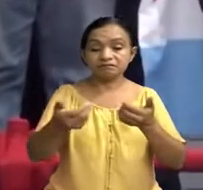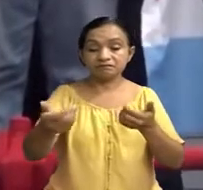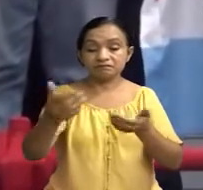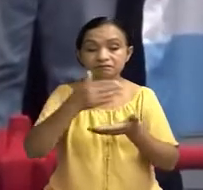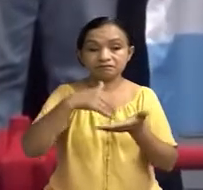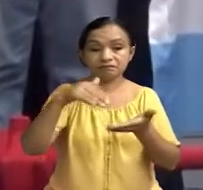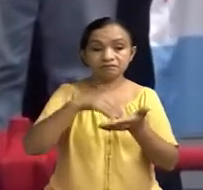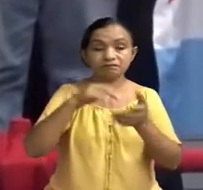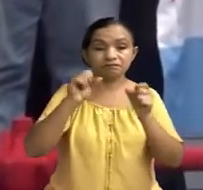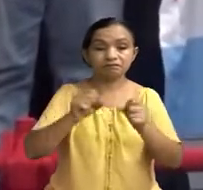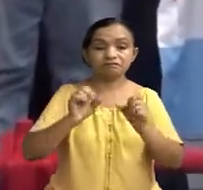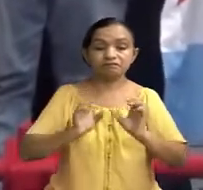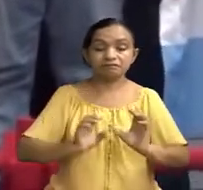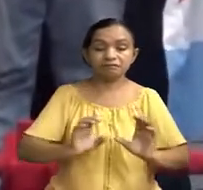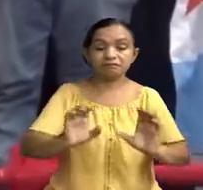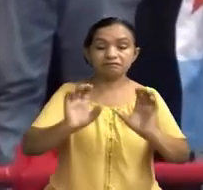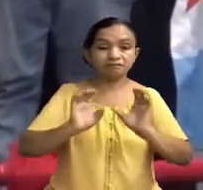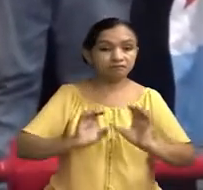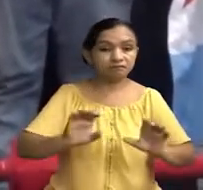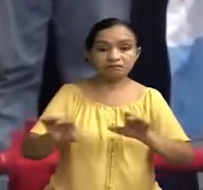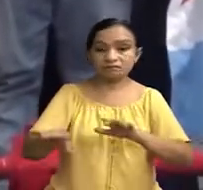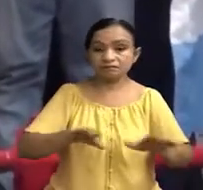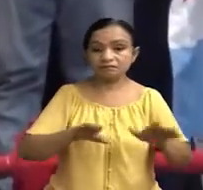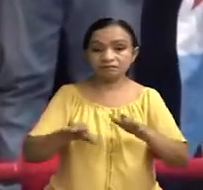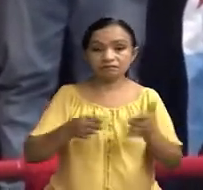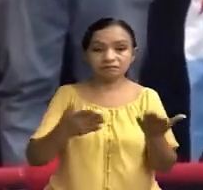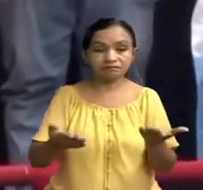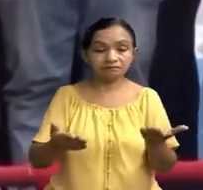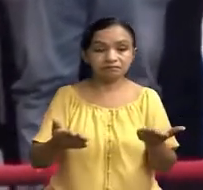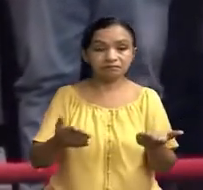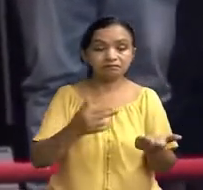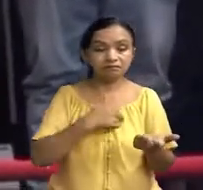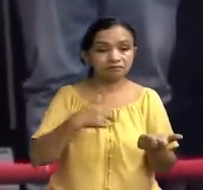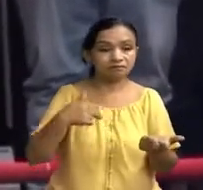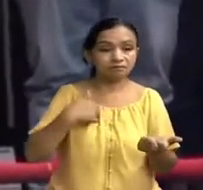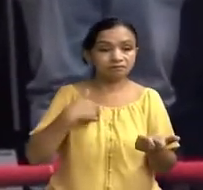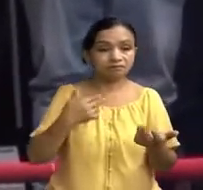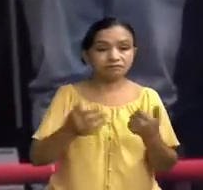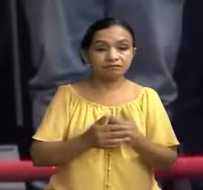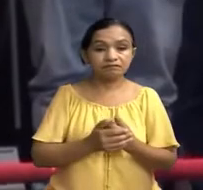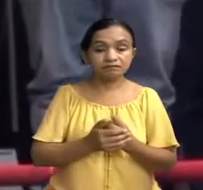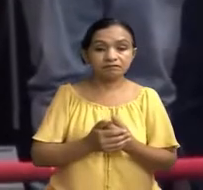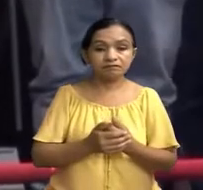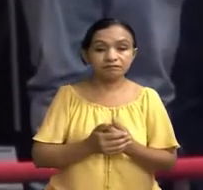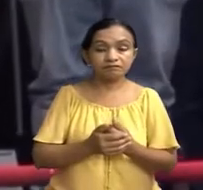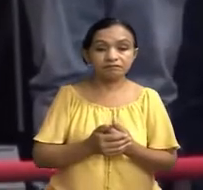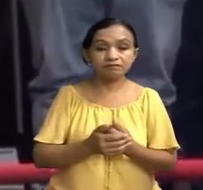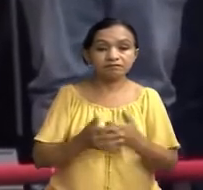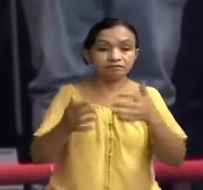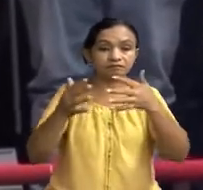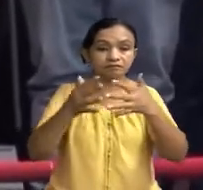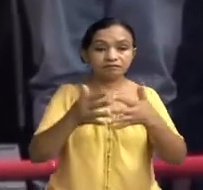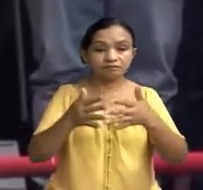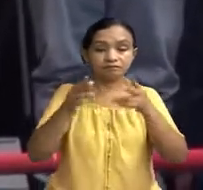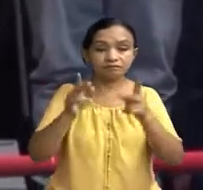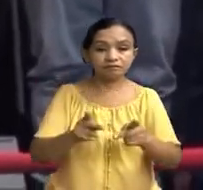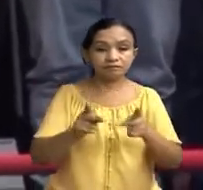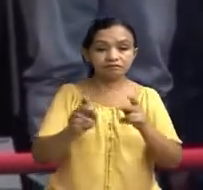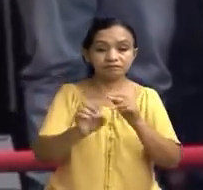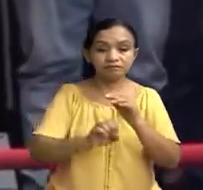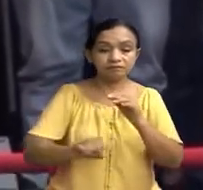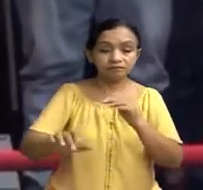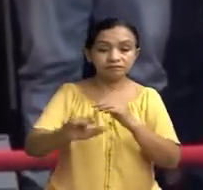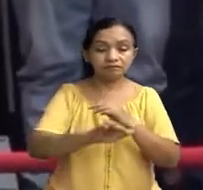poder, puedan salir a las calles y reclamar, como efectivamente pasa, por ejemplo, en la urbe norteamericana, donde la clase